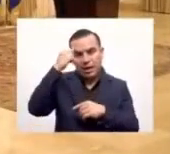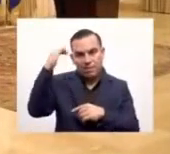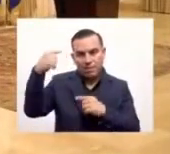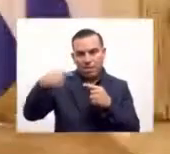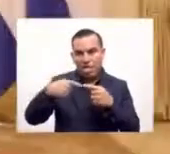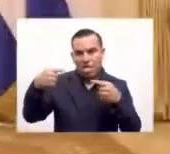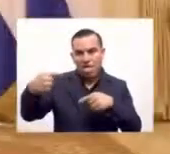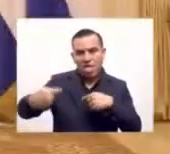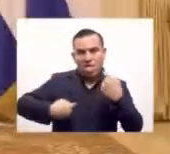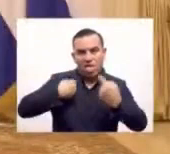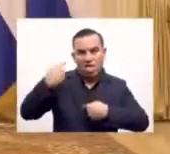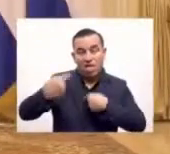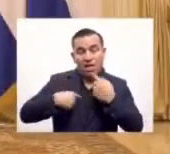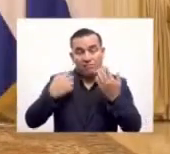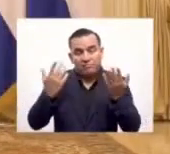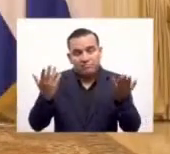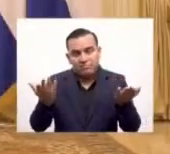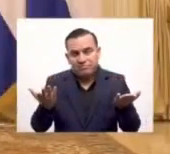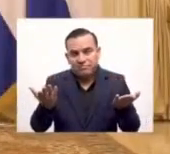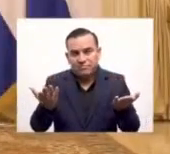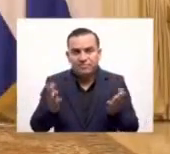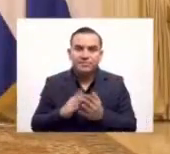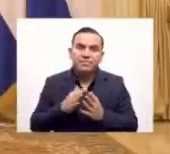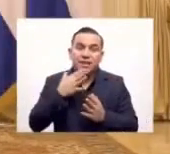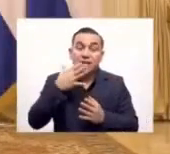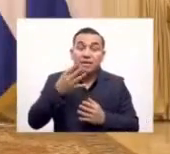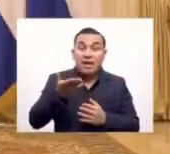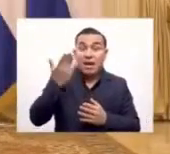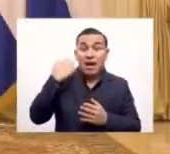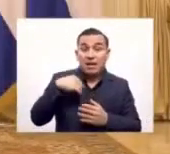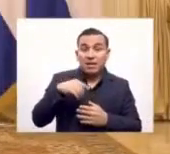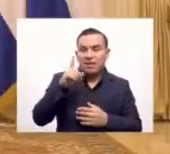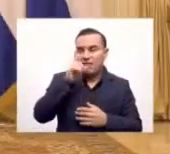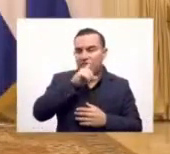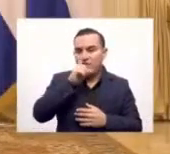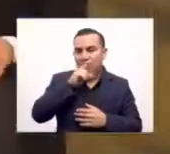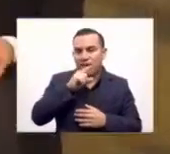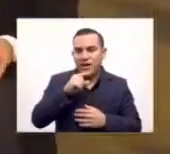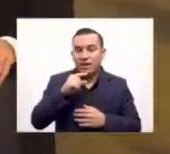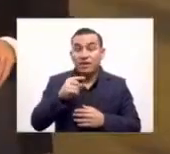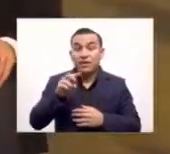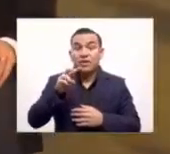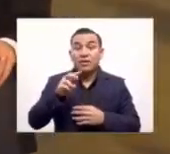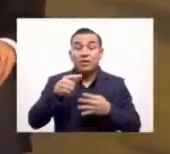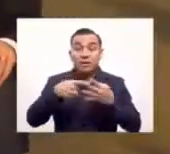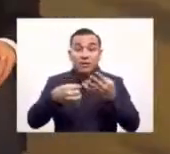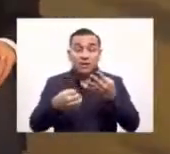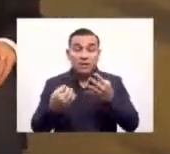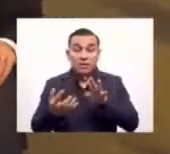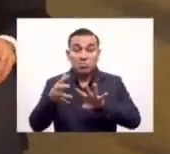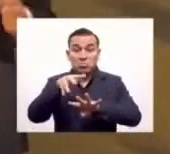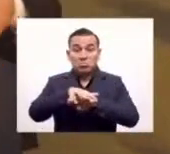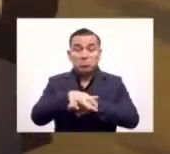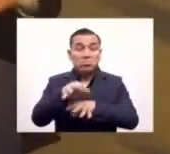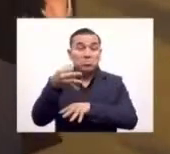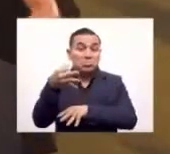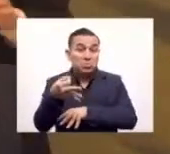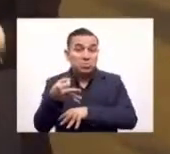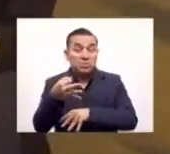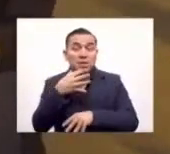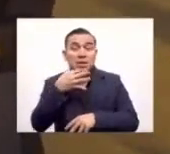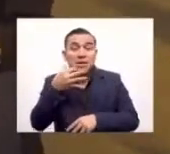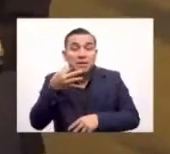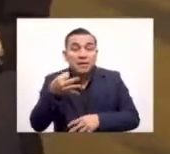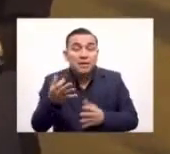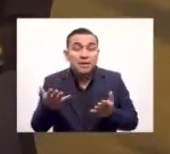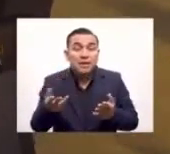fiat. Entonces, hoy se instaló, hace unos días solo había dos ATMs, dos cajeros automáticos en todo El